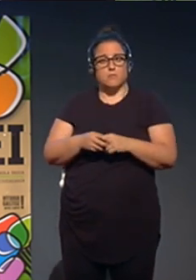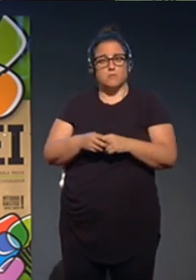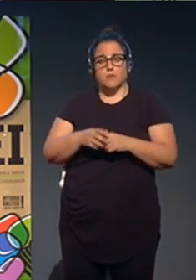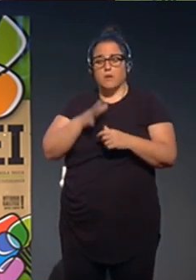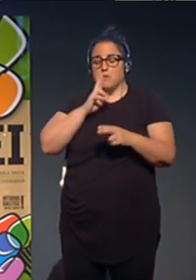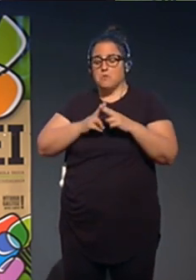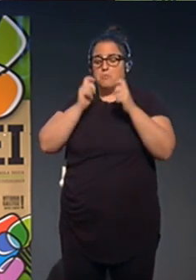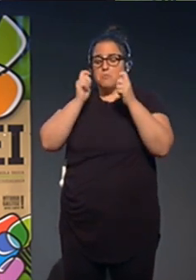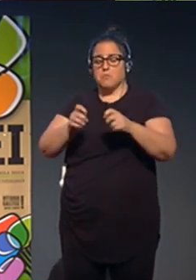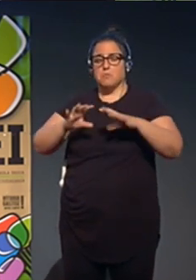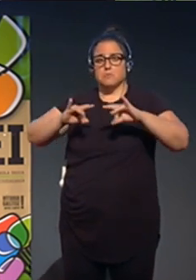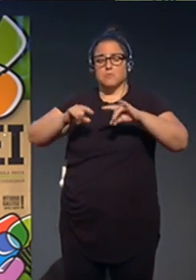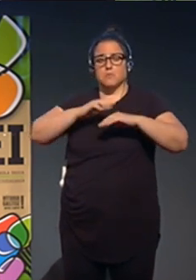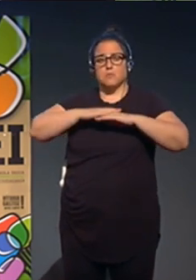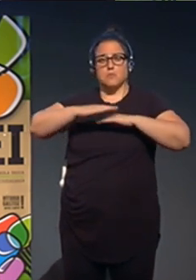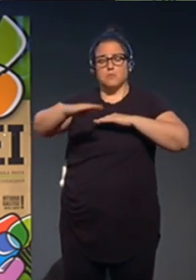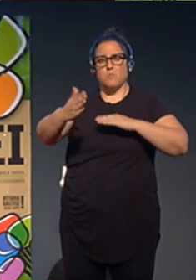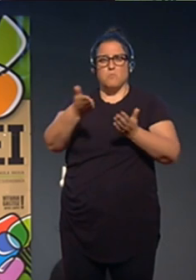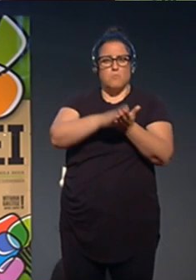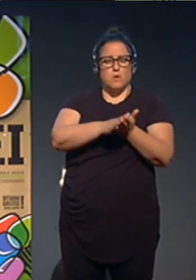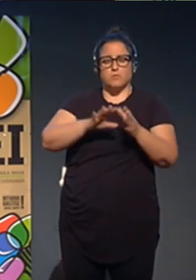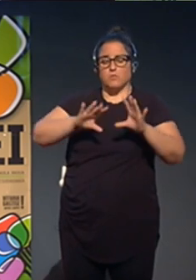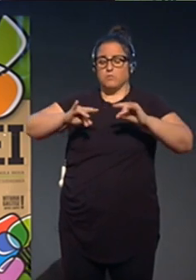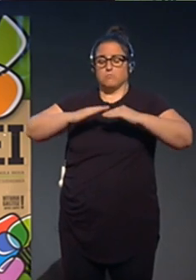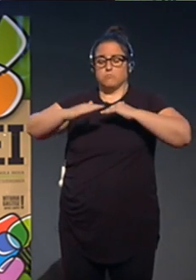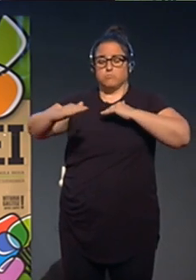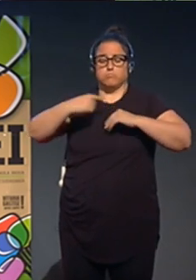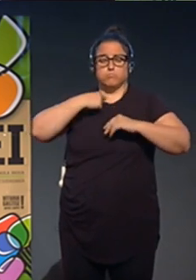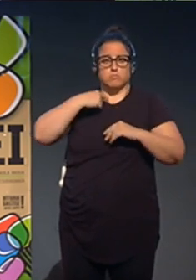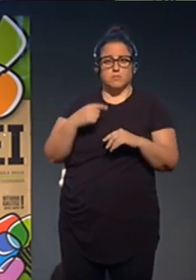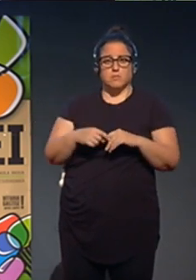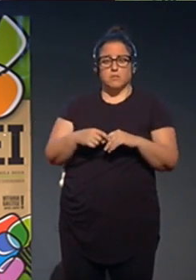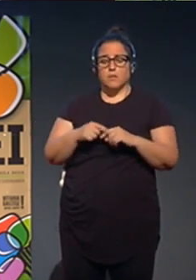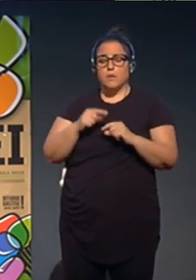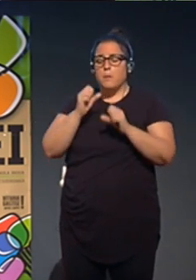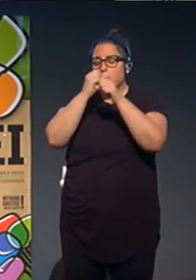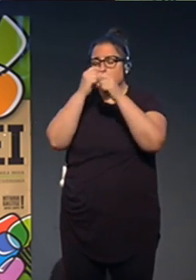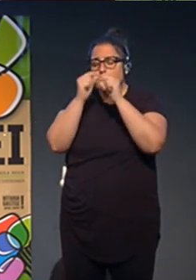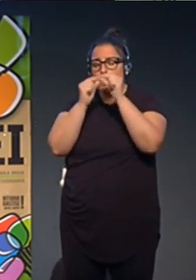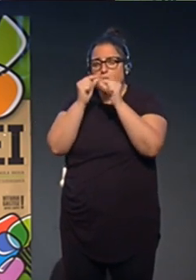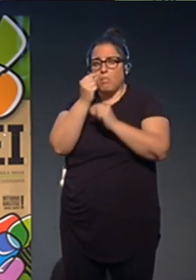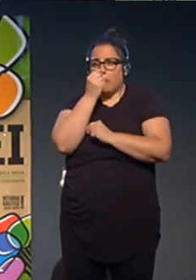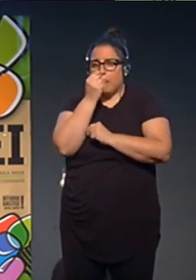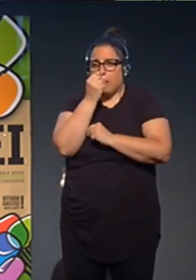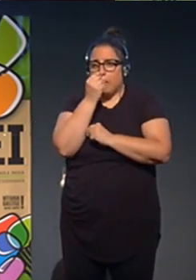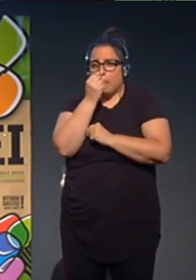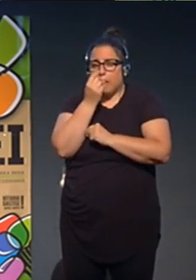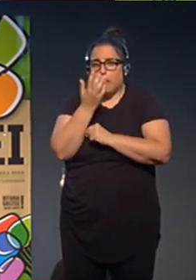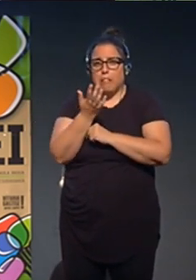suelos Muertos o suelos degradados el porcentaje o la cantidad de microorganismos es muy bajo y entonces